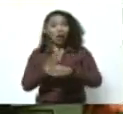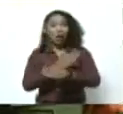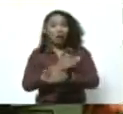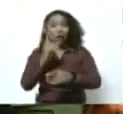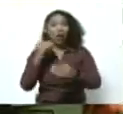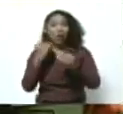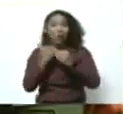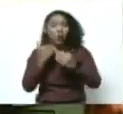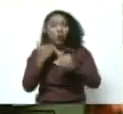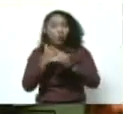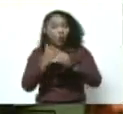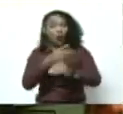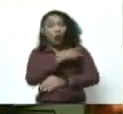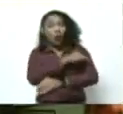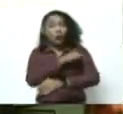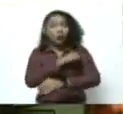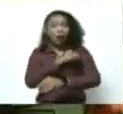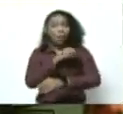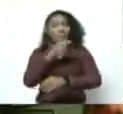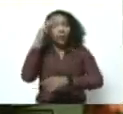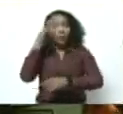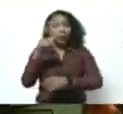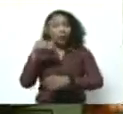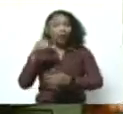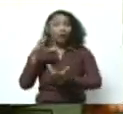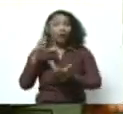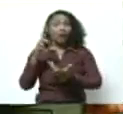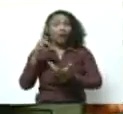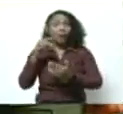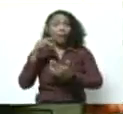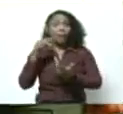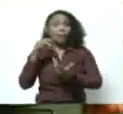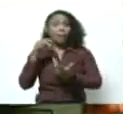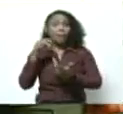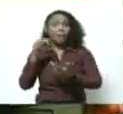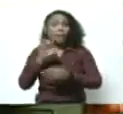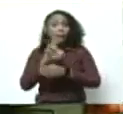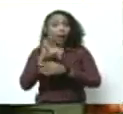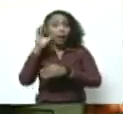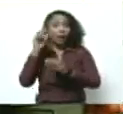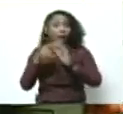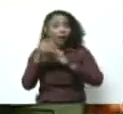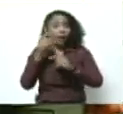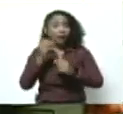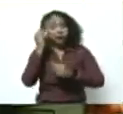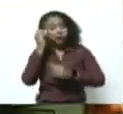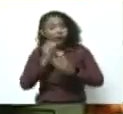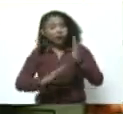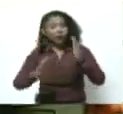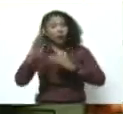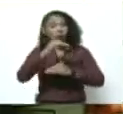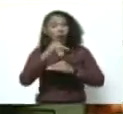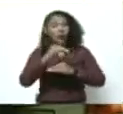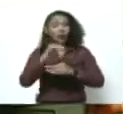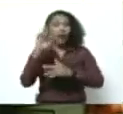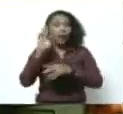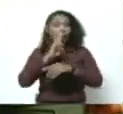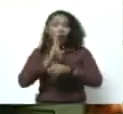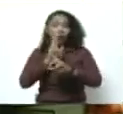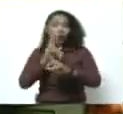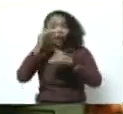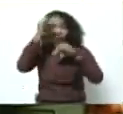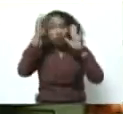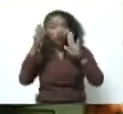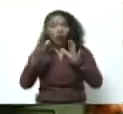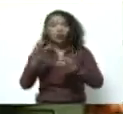Arbelo. Y bueno, con esto va a elevar nuestra operatividad, nuestra mayor capacidad de respuesta para poder darle una atención adecuada y